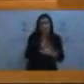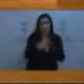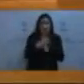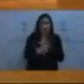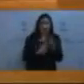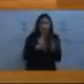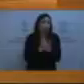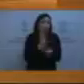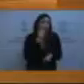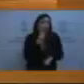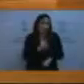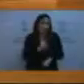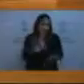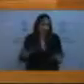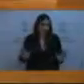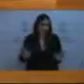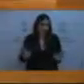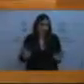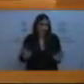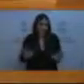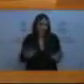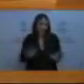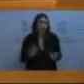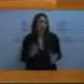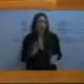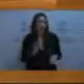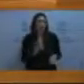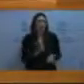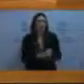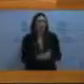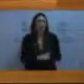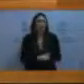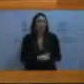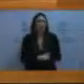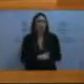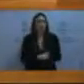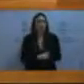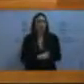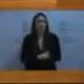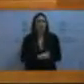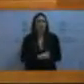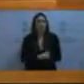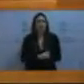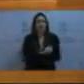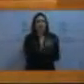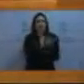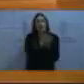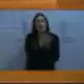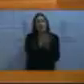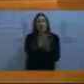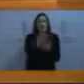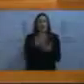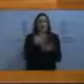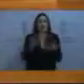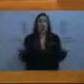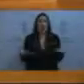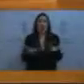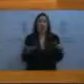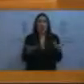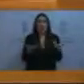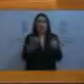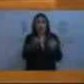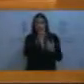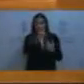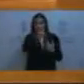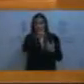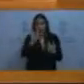más. Seguimos sin saber nada de la adecuación del servicio, por ejemplo, de urgencias de Jarrio a la realidad